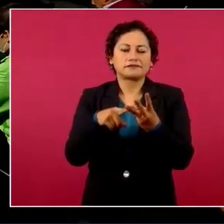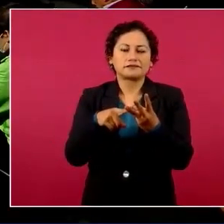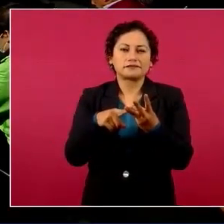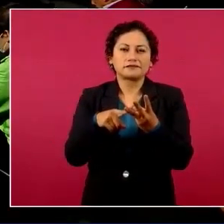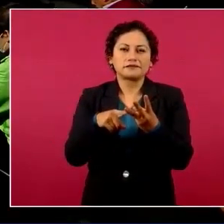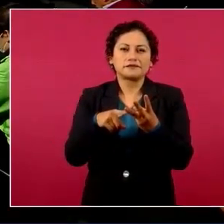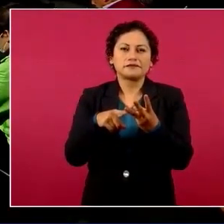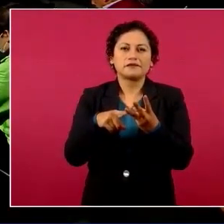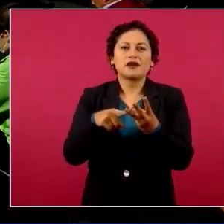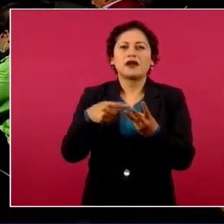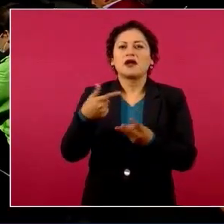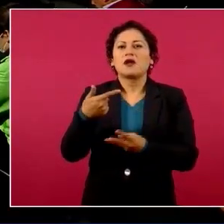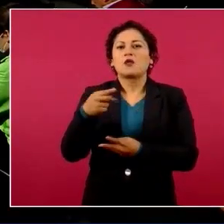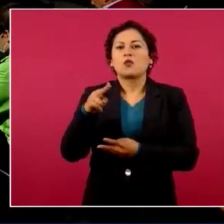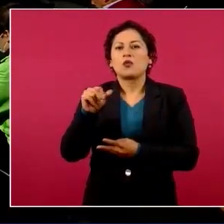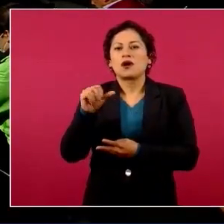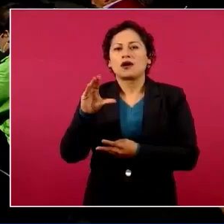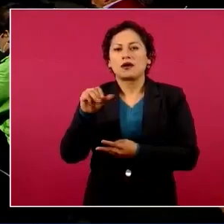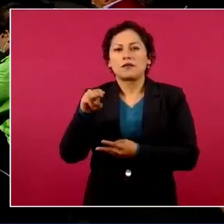la guacamaya